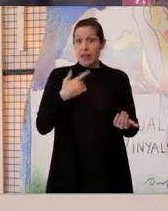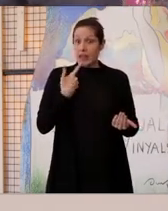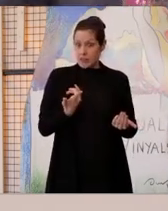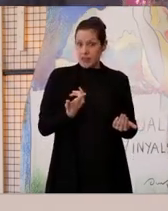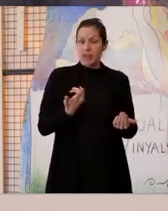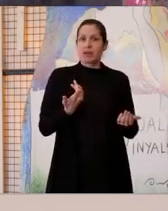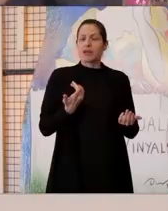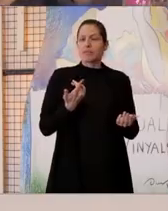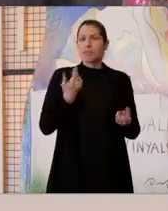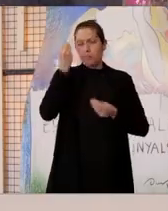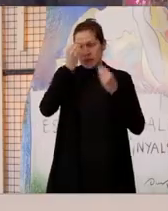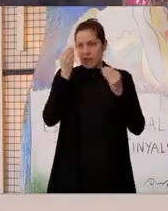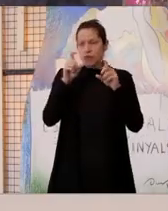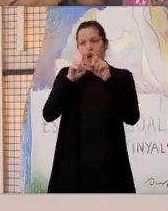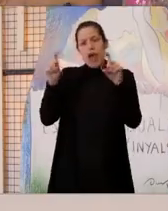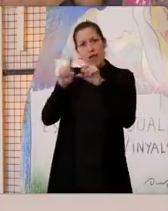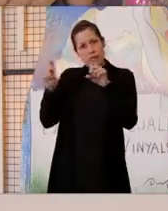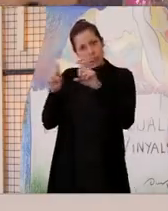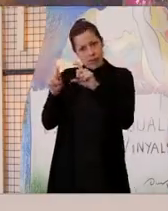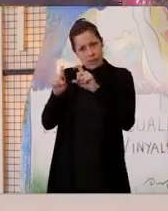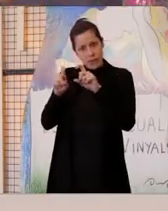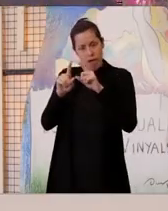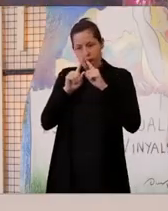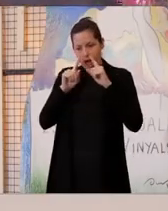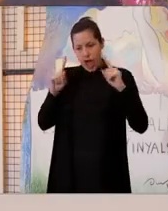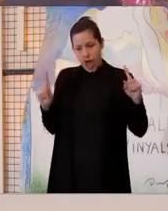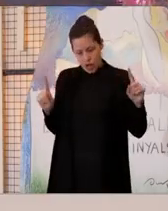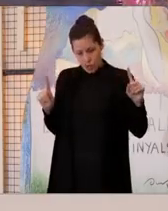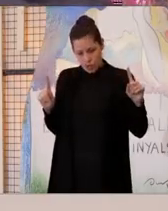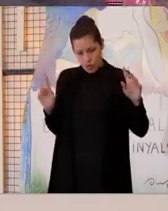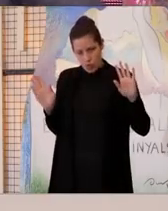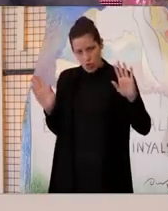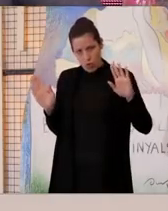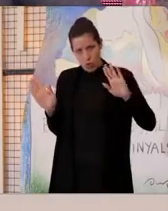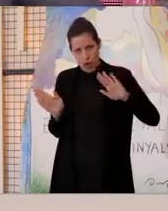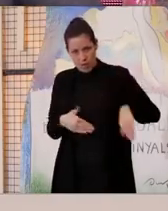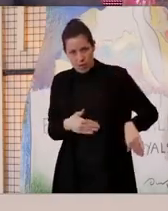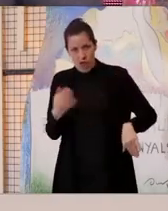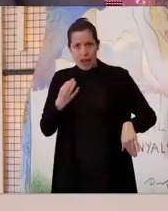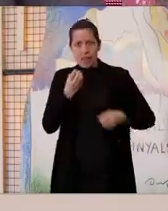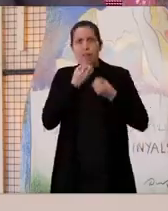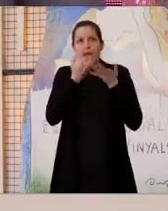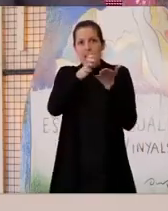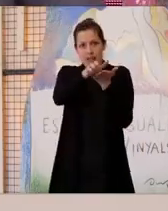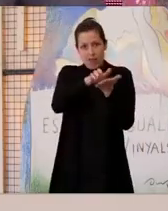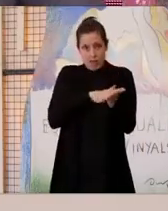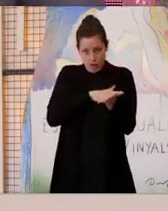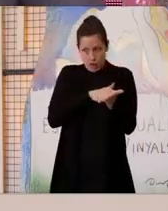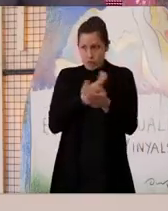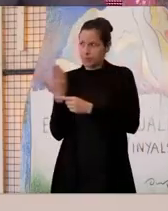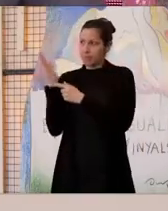tienen que dar al fin de año un informe y justificarlo y tiene que pasar por el parlamento por lo visto